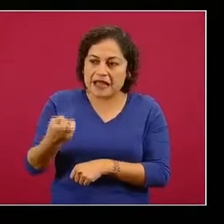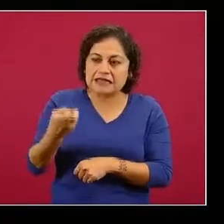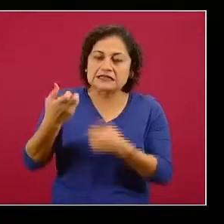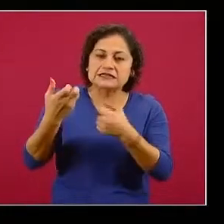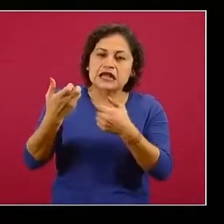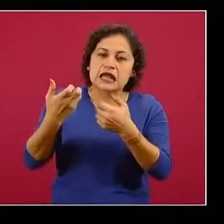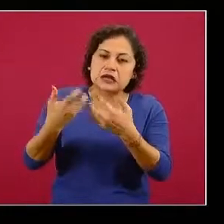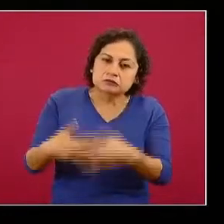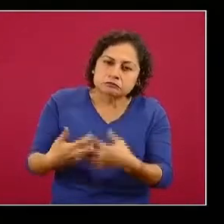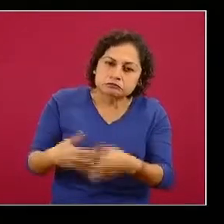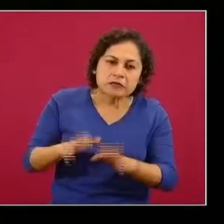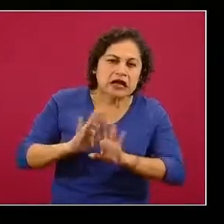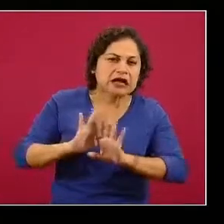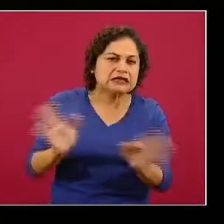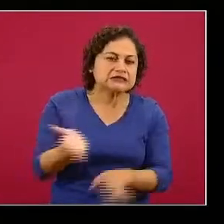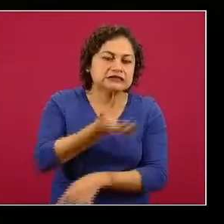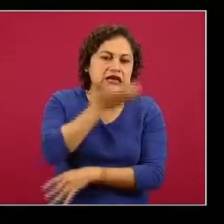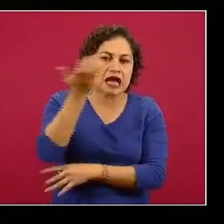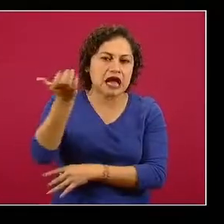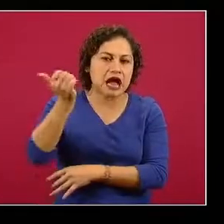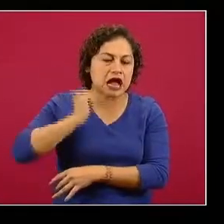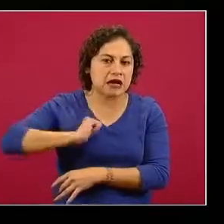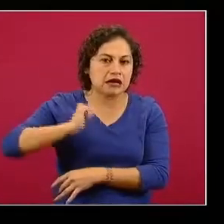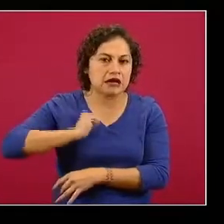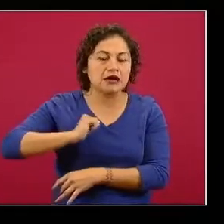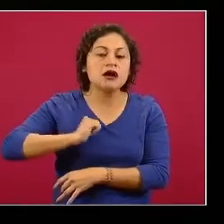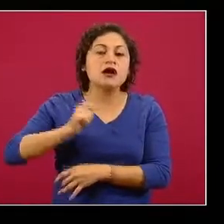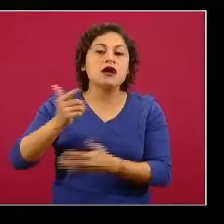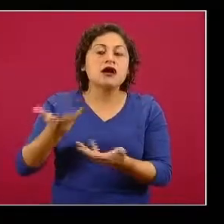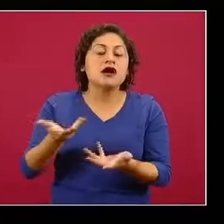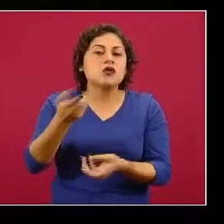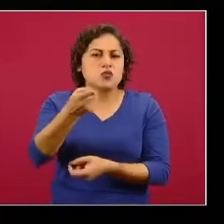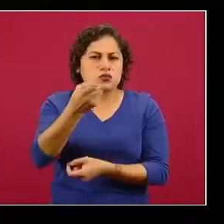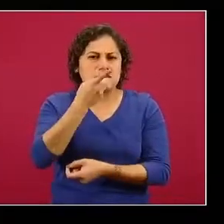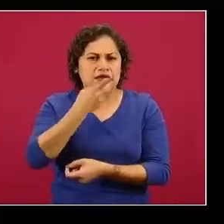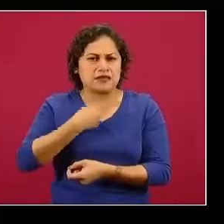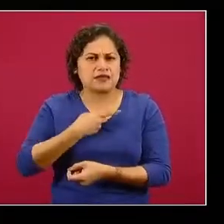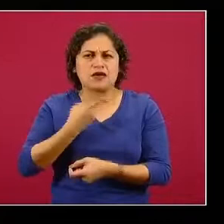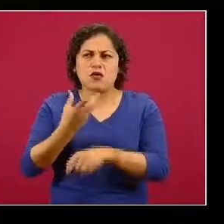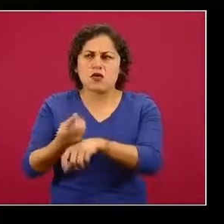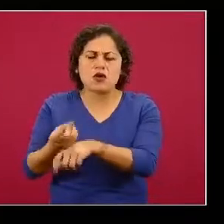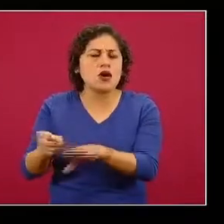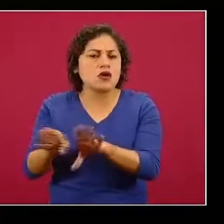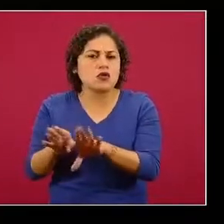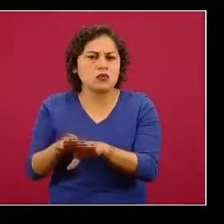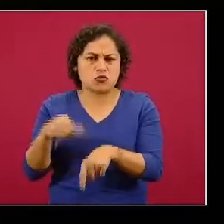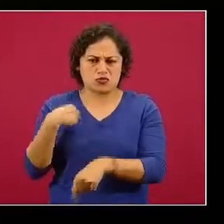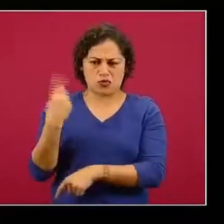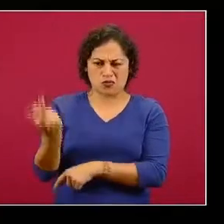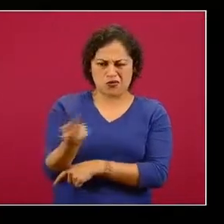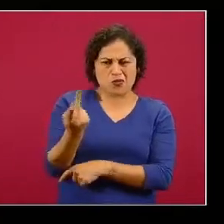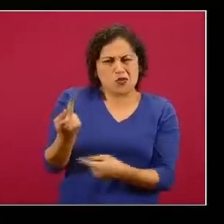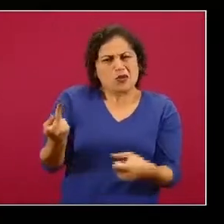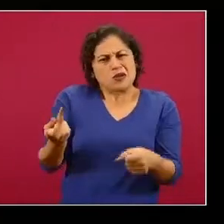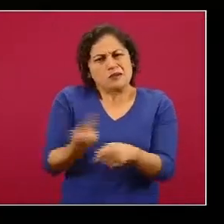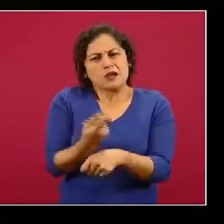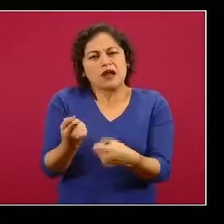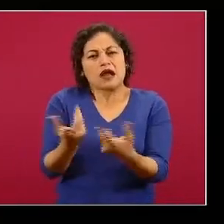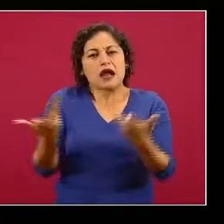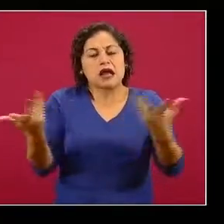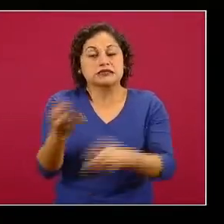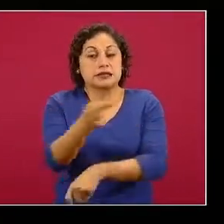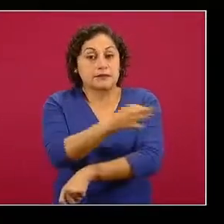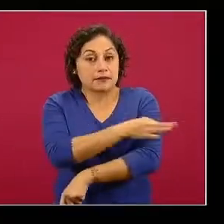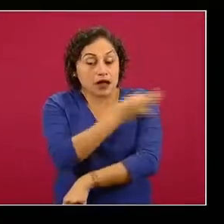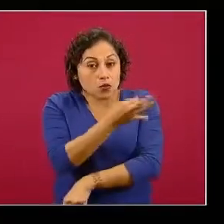obsoleto y que iban a procurar la manera. ¿Qué inversión se va a hacer para la red de frío convencional, para cualquier tipo de vacunas